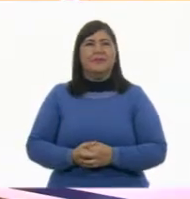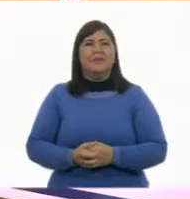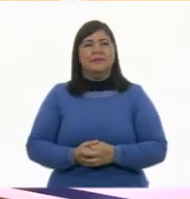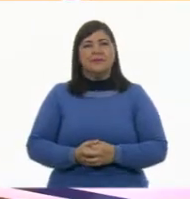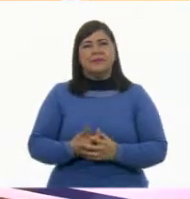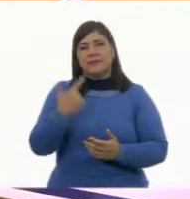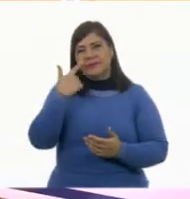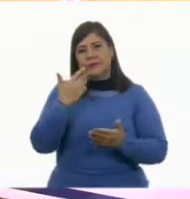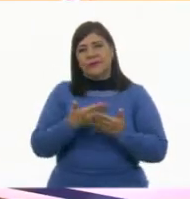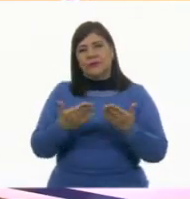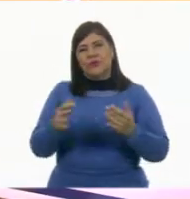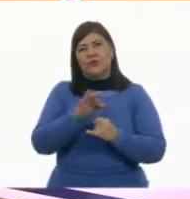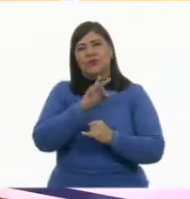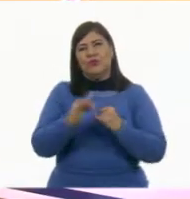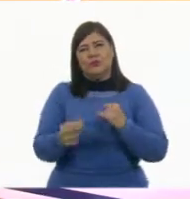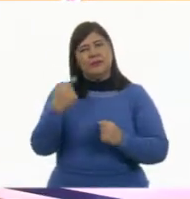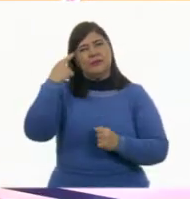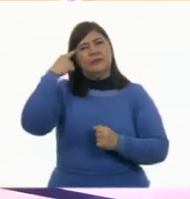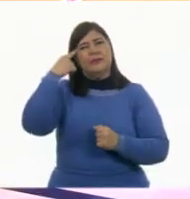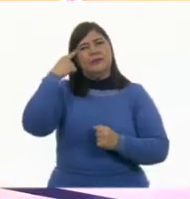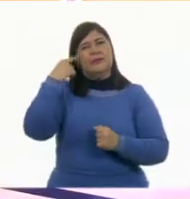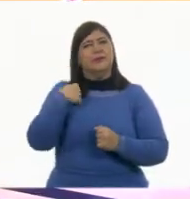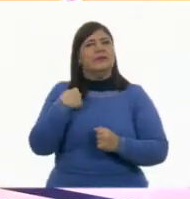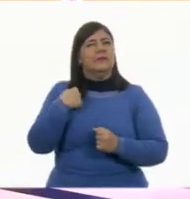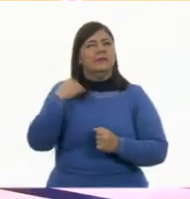ahora vamos a hacer una última exploración y se me